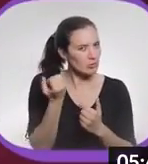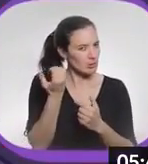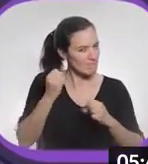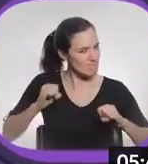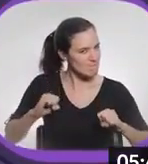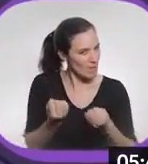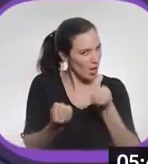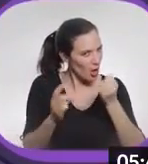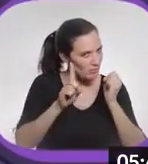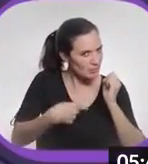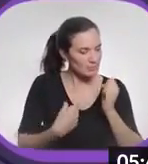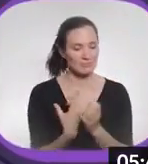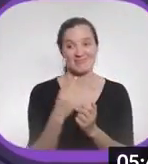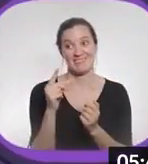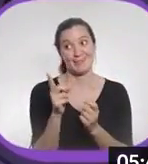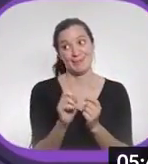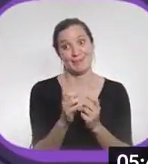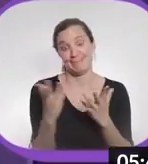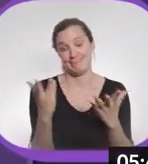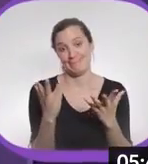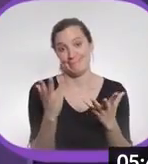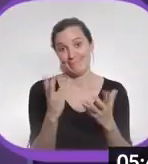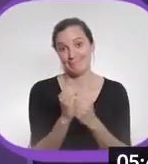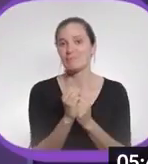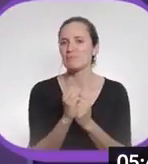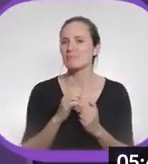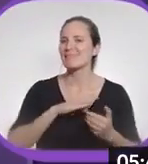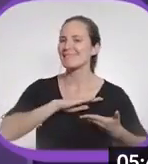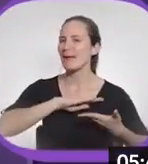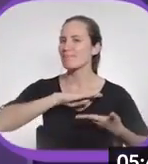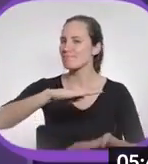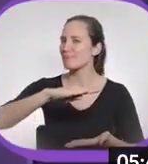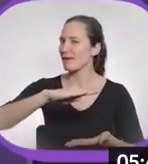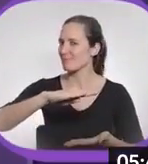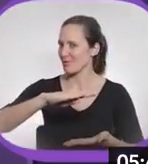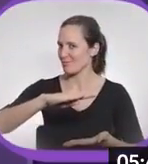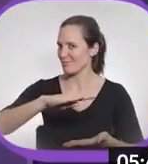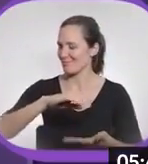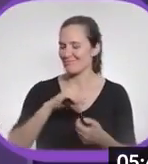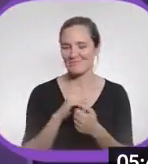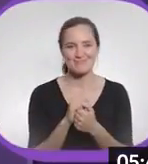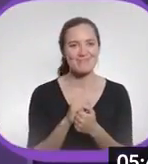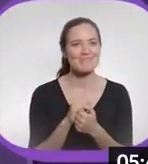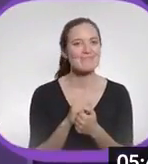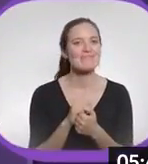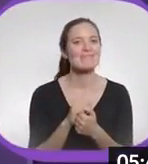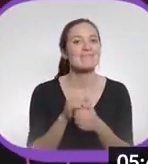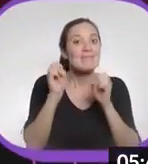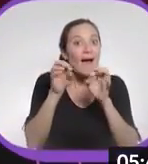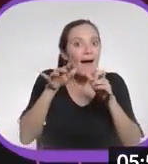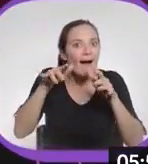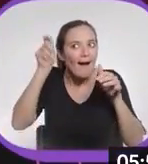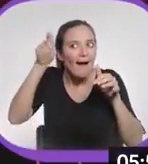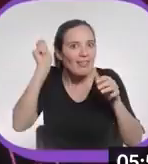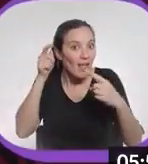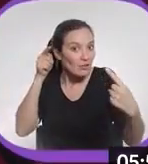malvado. Bien, no es difícil al gustar de lo que haces. Como premio te daremos el mayor honor que se le puede otorgar a un antihadas.